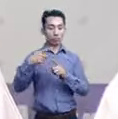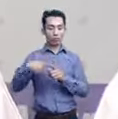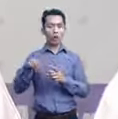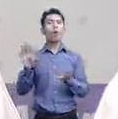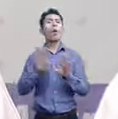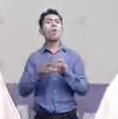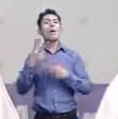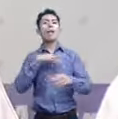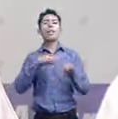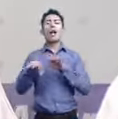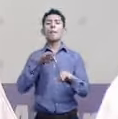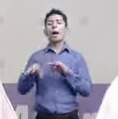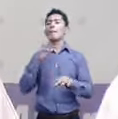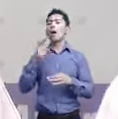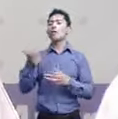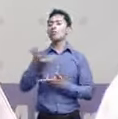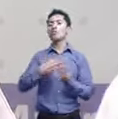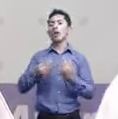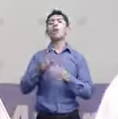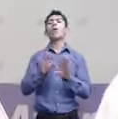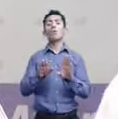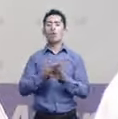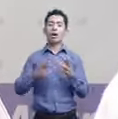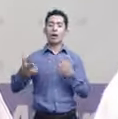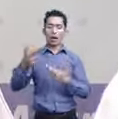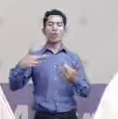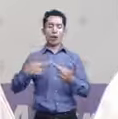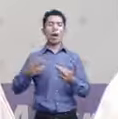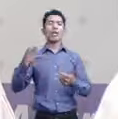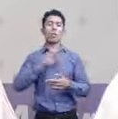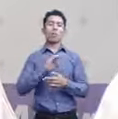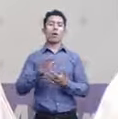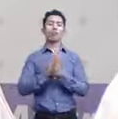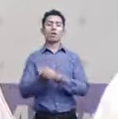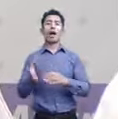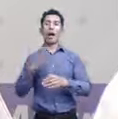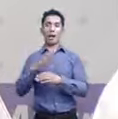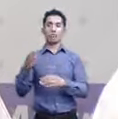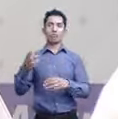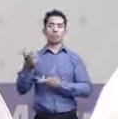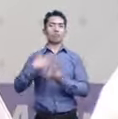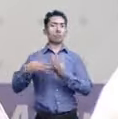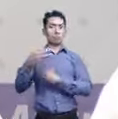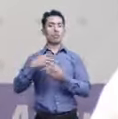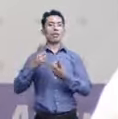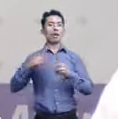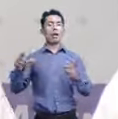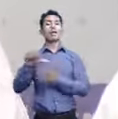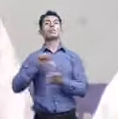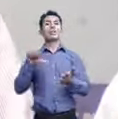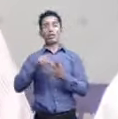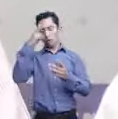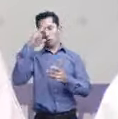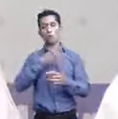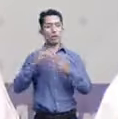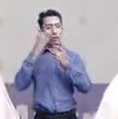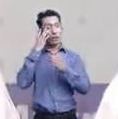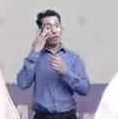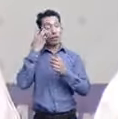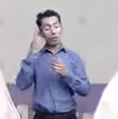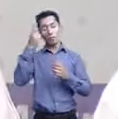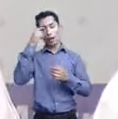¿cómo generar empleo y mejorar la economía? Nuestra región puede convertirse en un nuevo polo de desarrollo del centro de México que